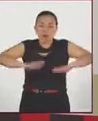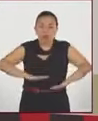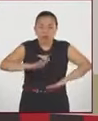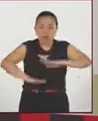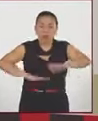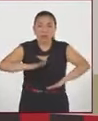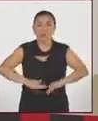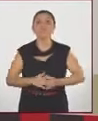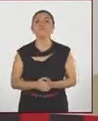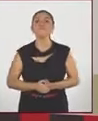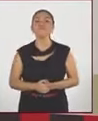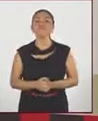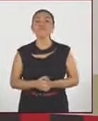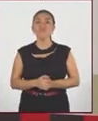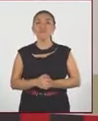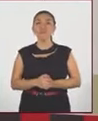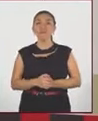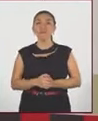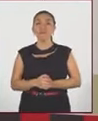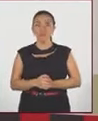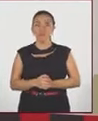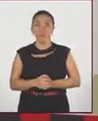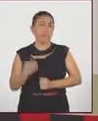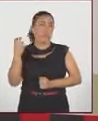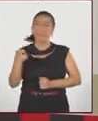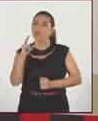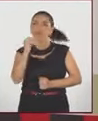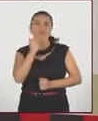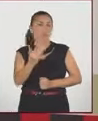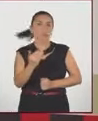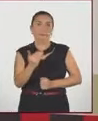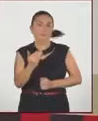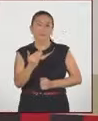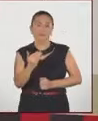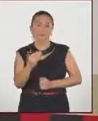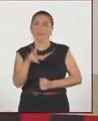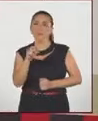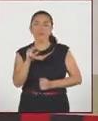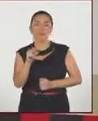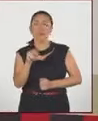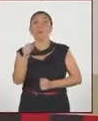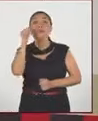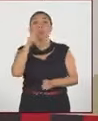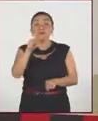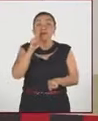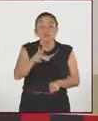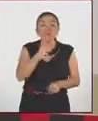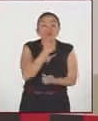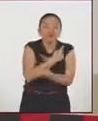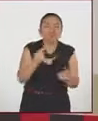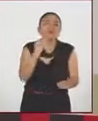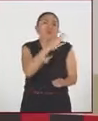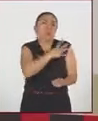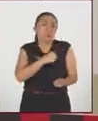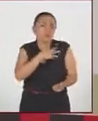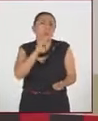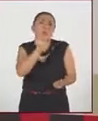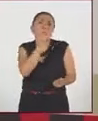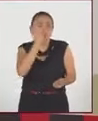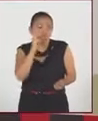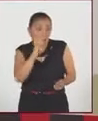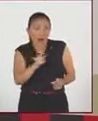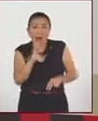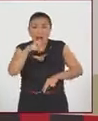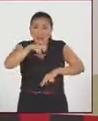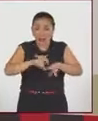Ajá. Entonces hay que evitarla. Esta posición sí no es buena. Siempre que vean a sus hijos o a los alumnos